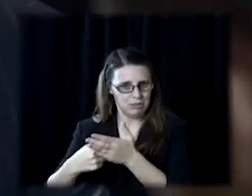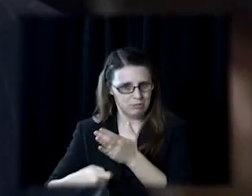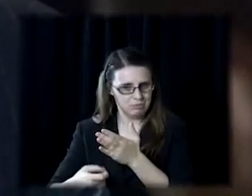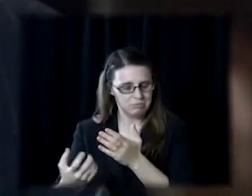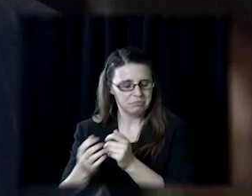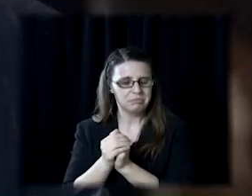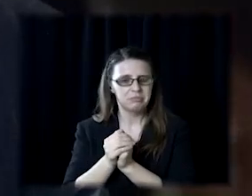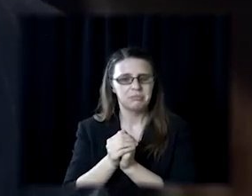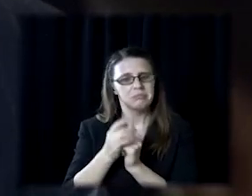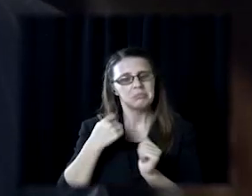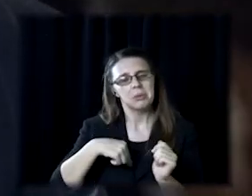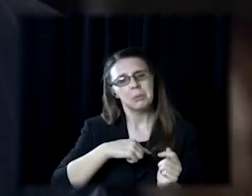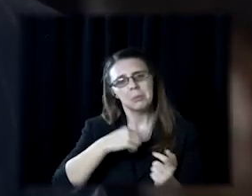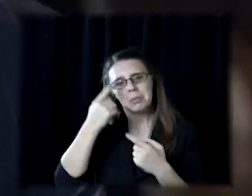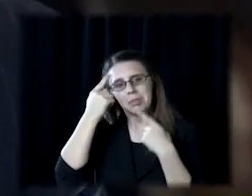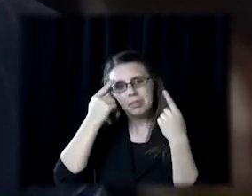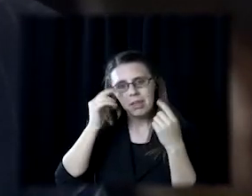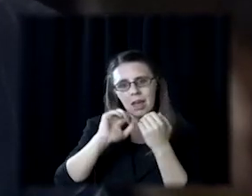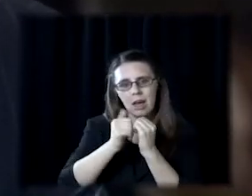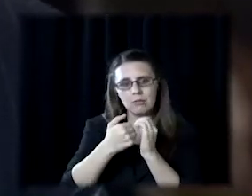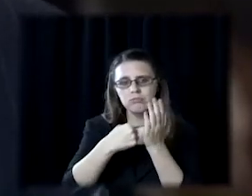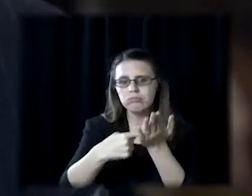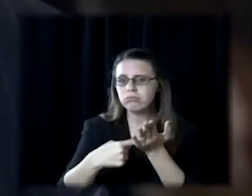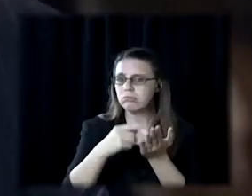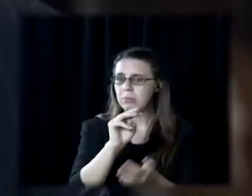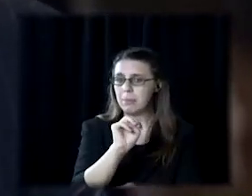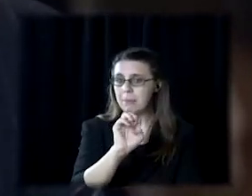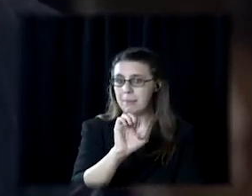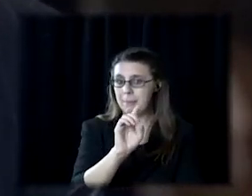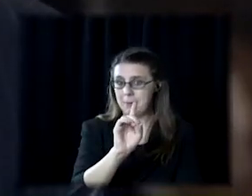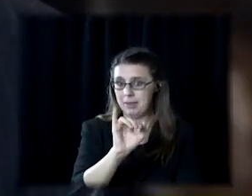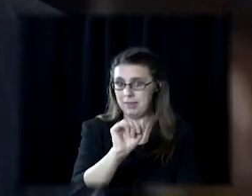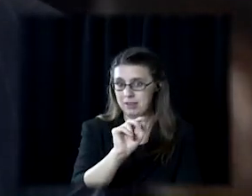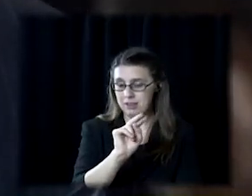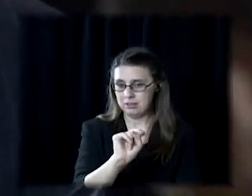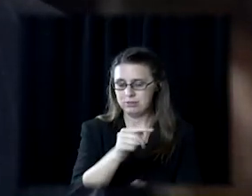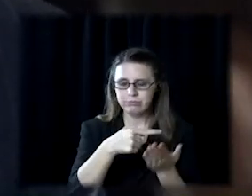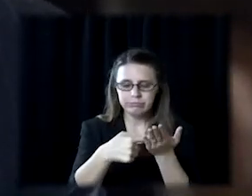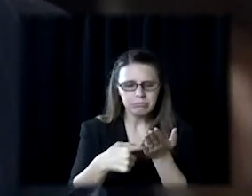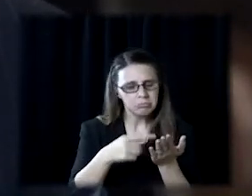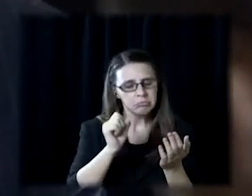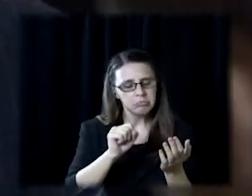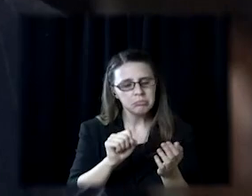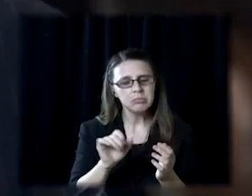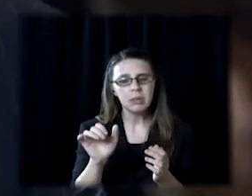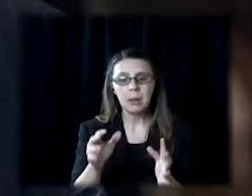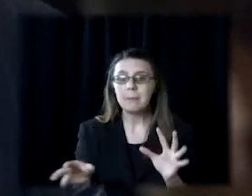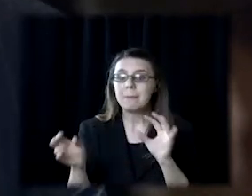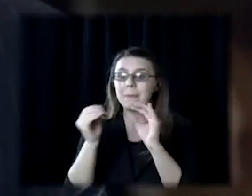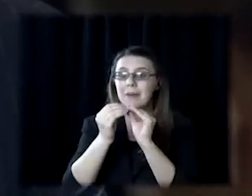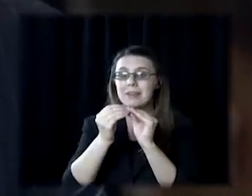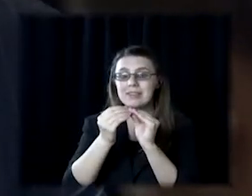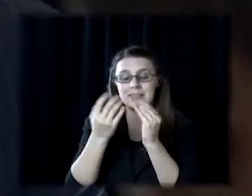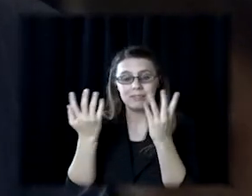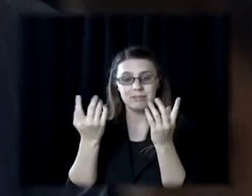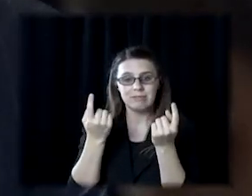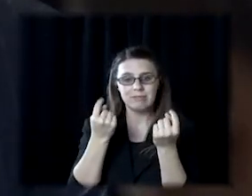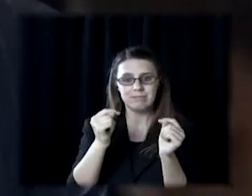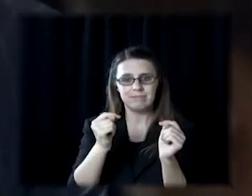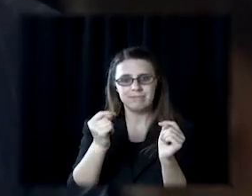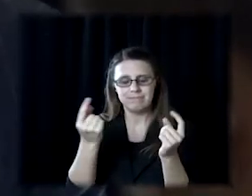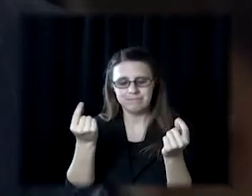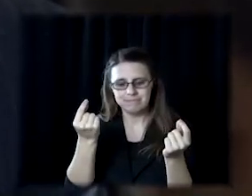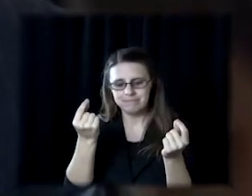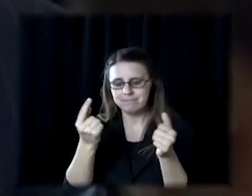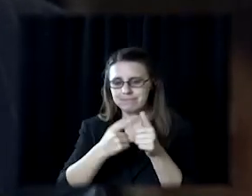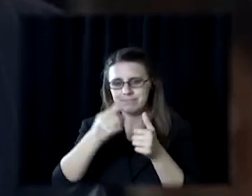entreteniendo la posibilidad de hacerlo a través de mediación, más todavía. Estamos tratando de hacer un proceso que sea